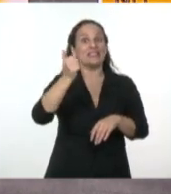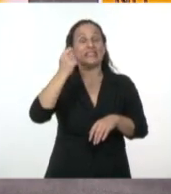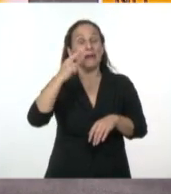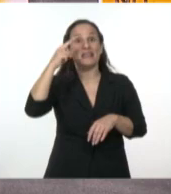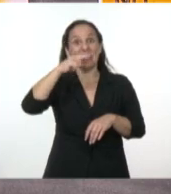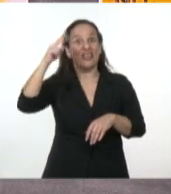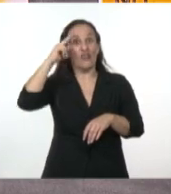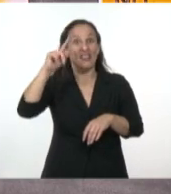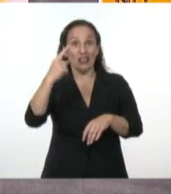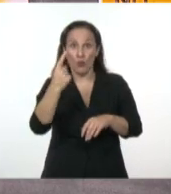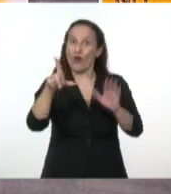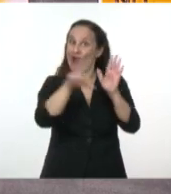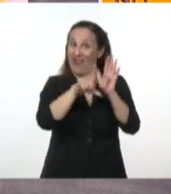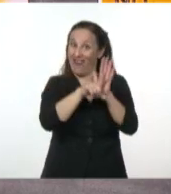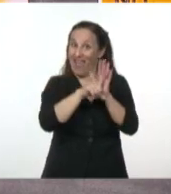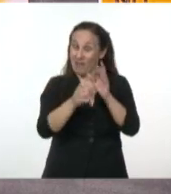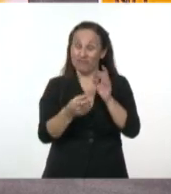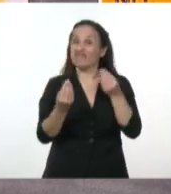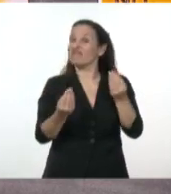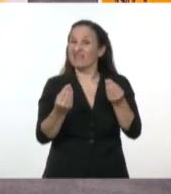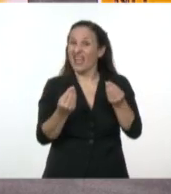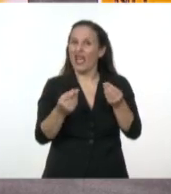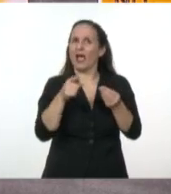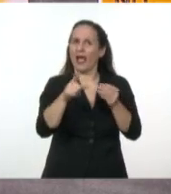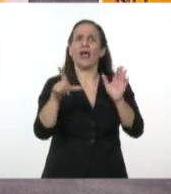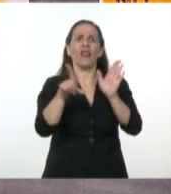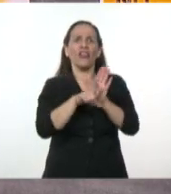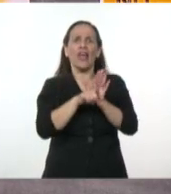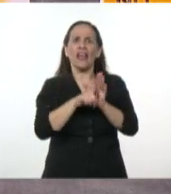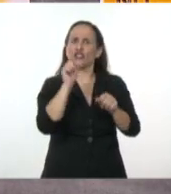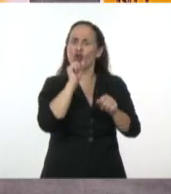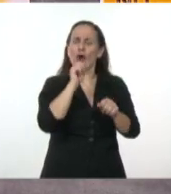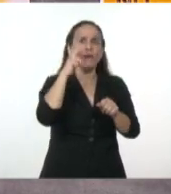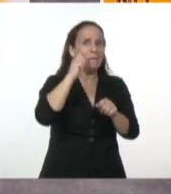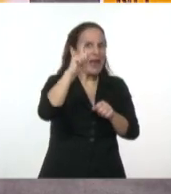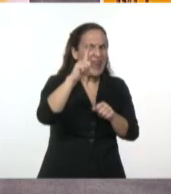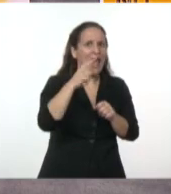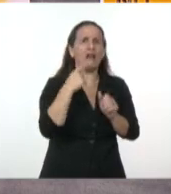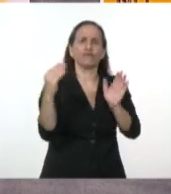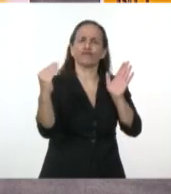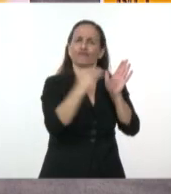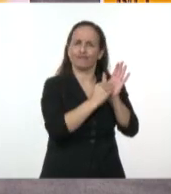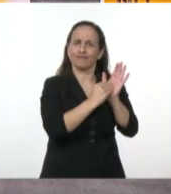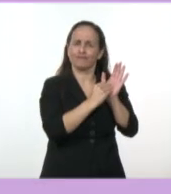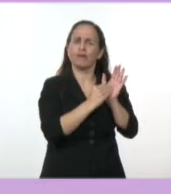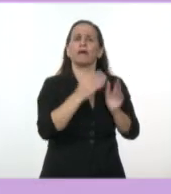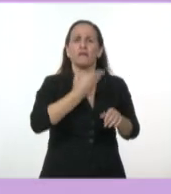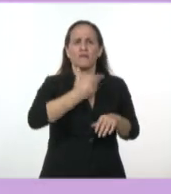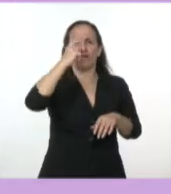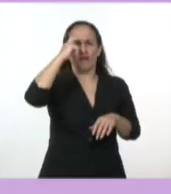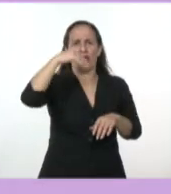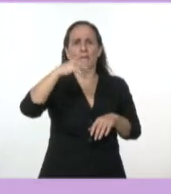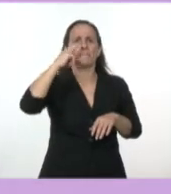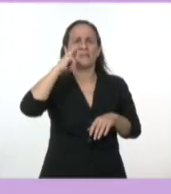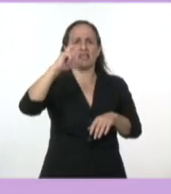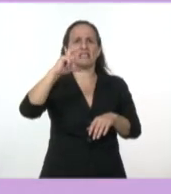26.791 que obliga a incorporar al derecho penal en el artículo 80 la figura de femicidio. Bien, excelente. Vamos a ver